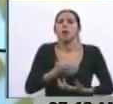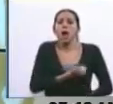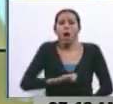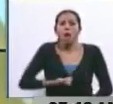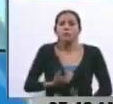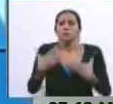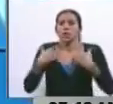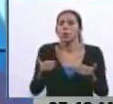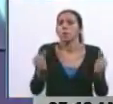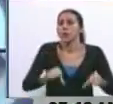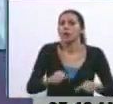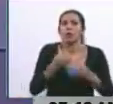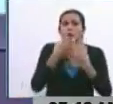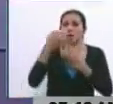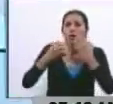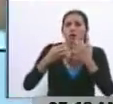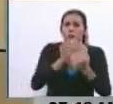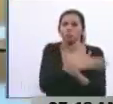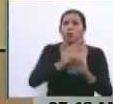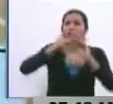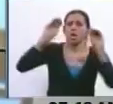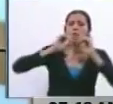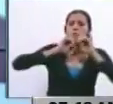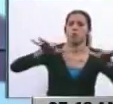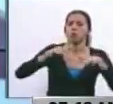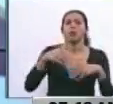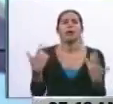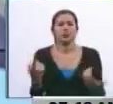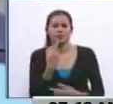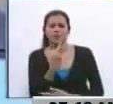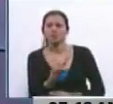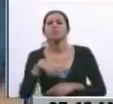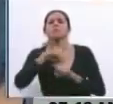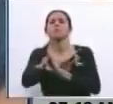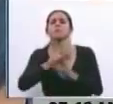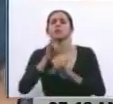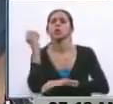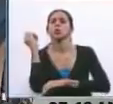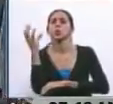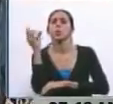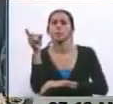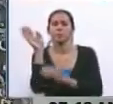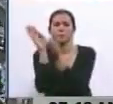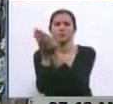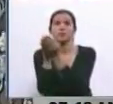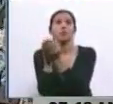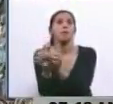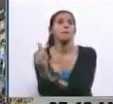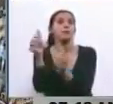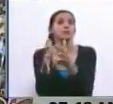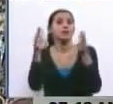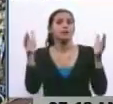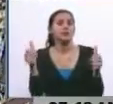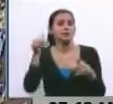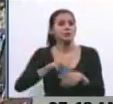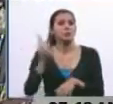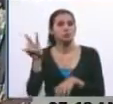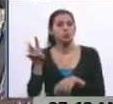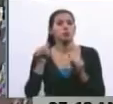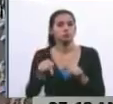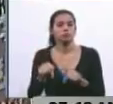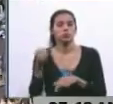de la ineficiencia del gobierno nacional? ¿Qué mensaje se le dio luego de la cumbre? Esa cumbre, la más grande que ha ocurrido en Venezuela, tuve